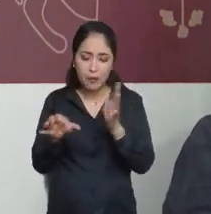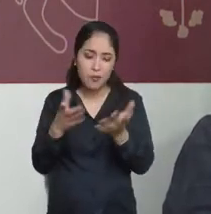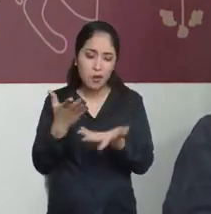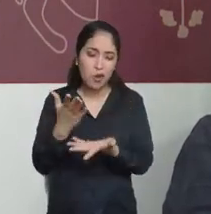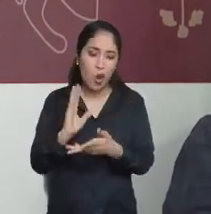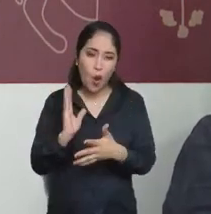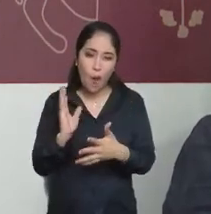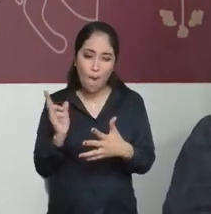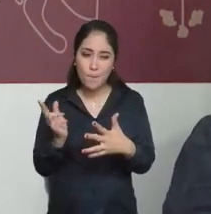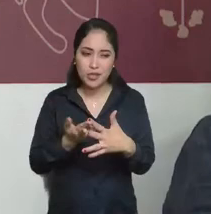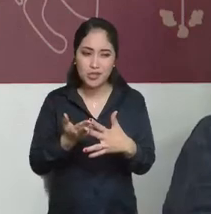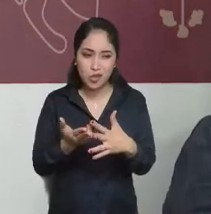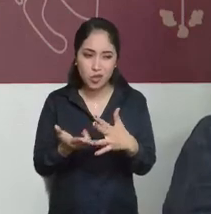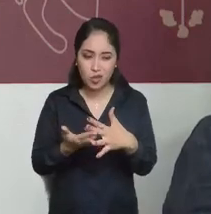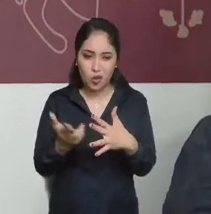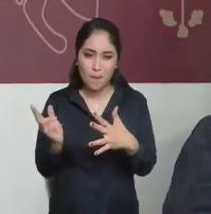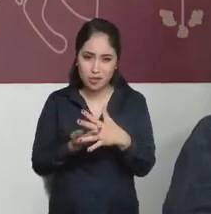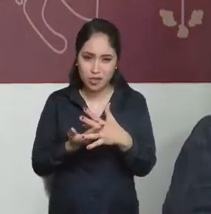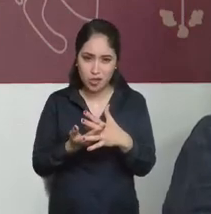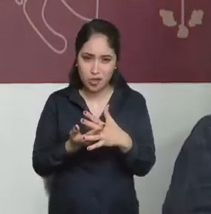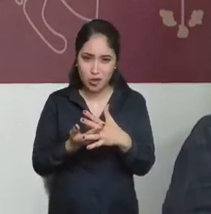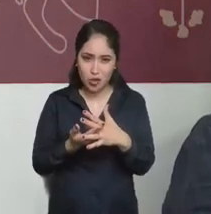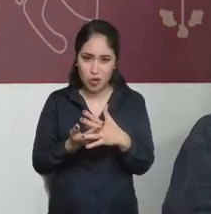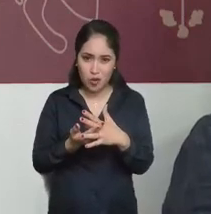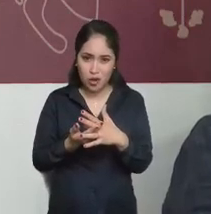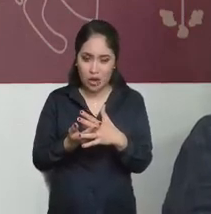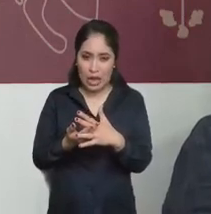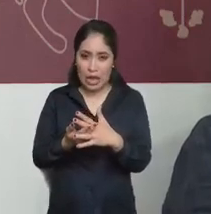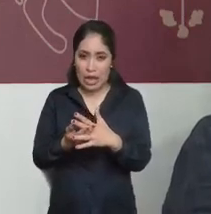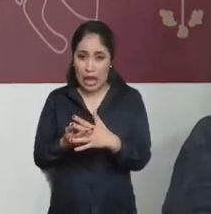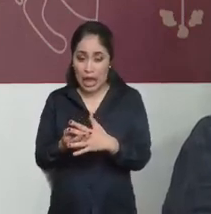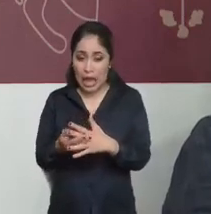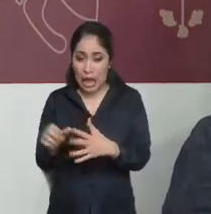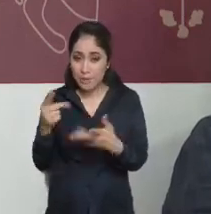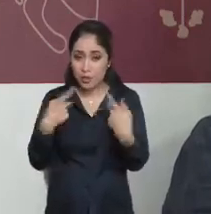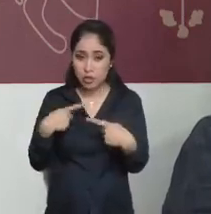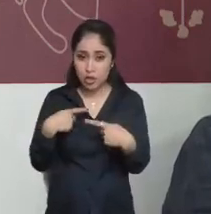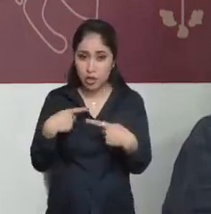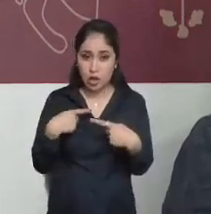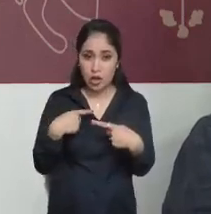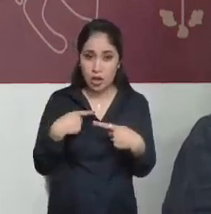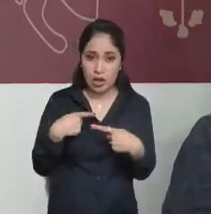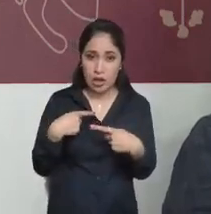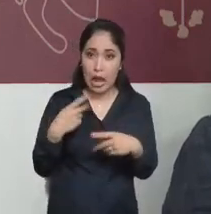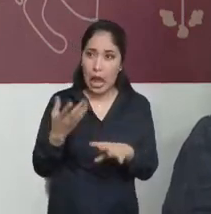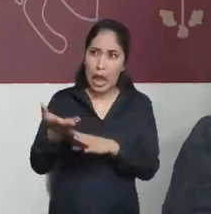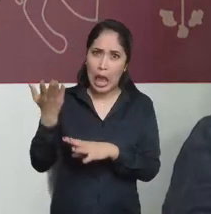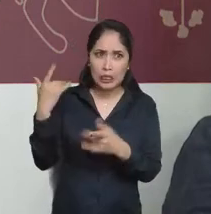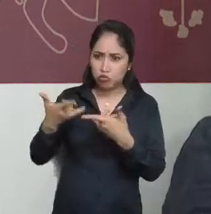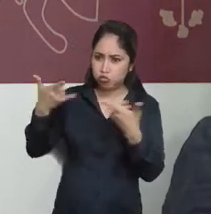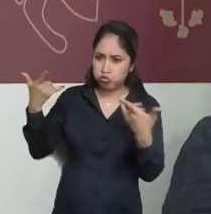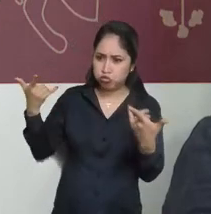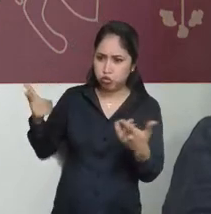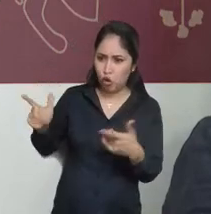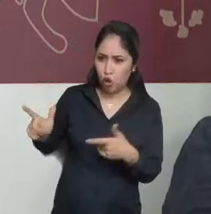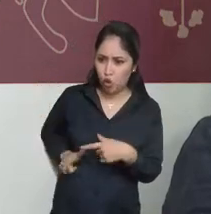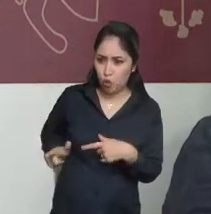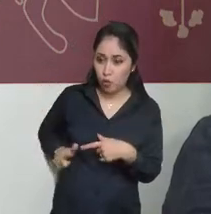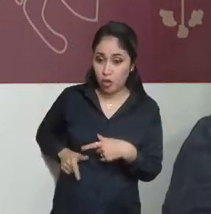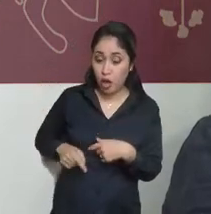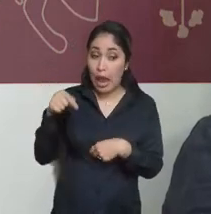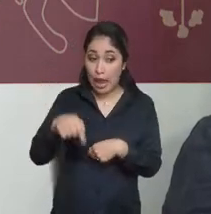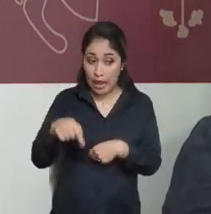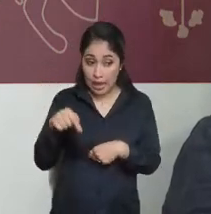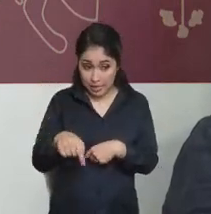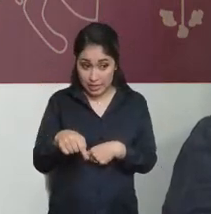puntea, es el gobierno de todos, desde la época en que se registra, es el gobierno que más bajas